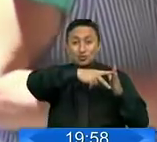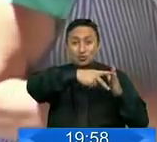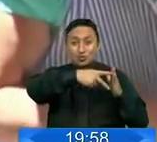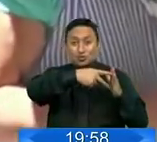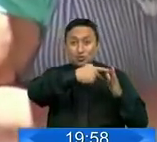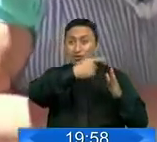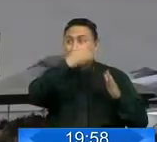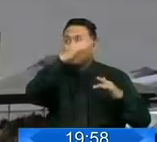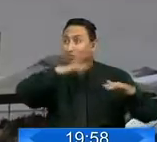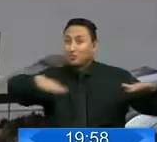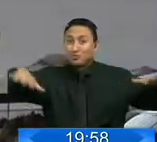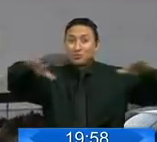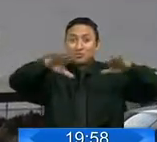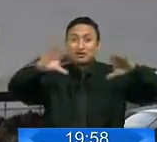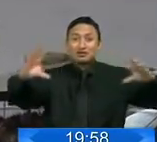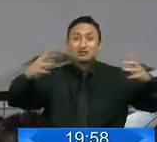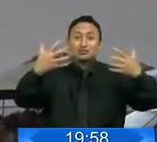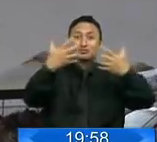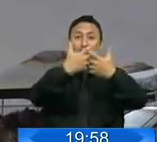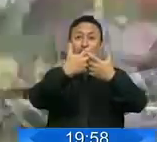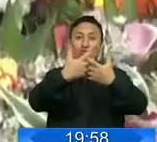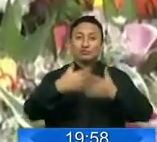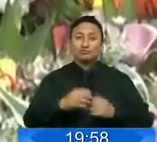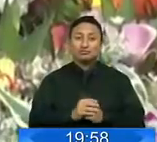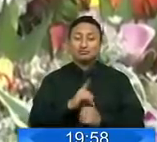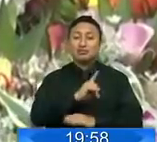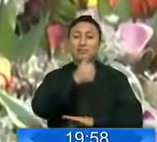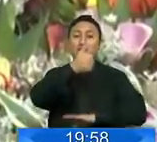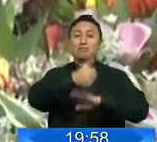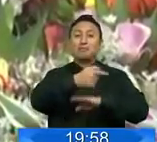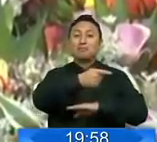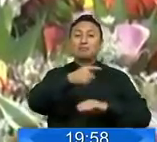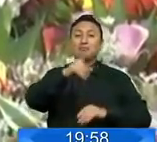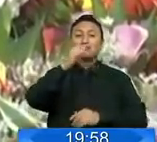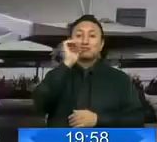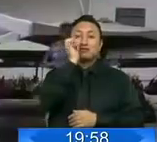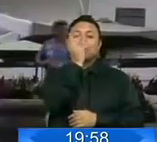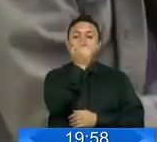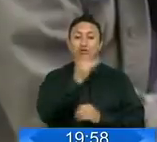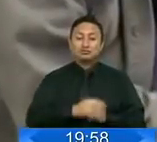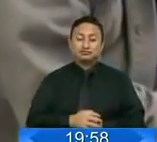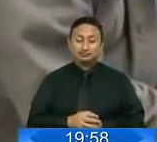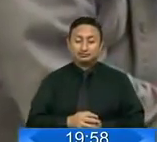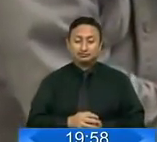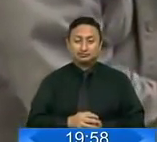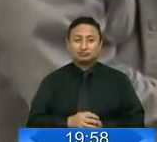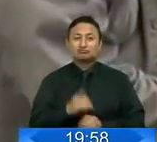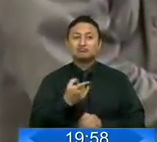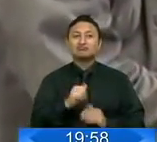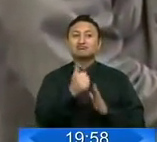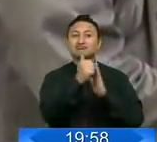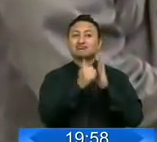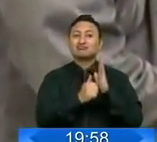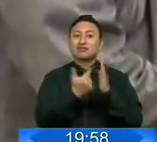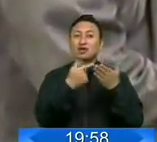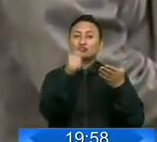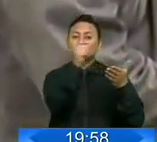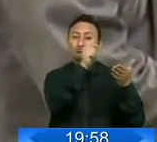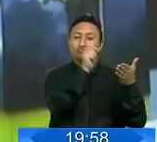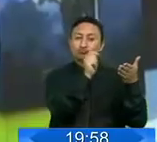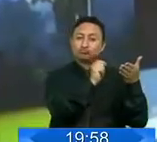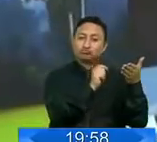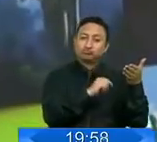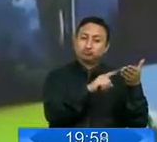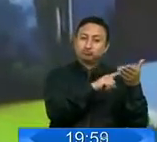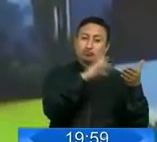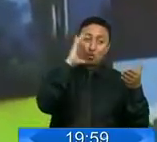gente, como sucede con la llamada Plaza de las Flores en el Templo del Carmen de la Asunción. El arte plástico es uno de los géneros más desarrollados en nuestra